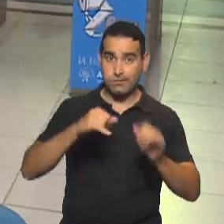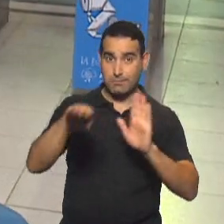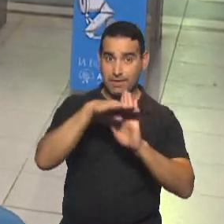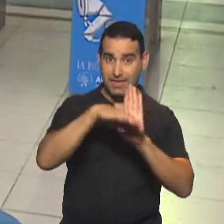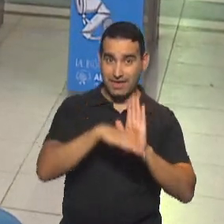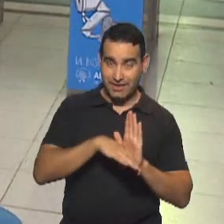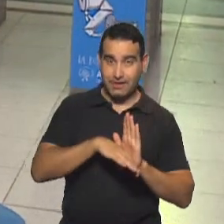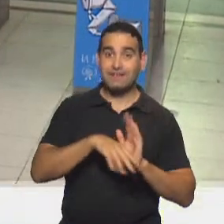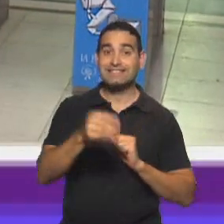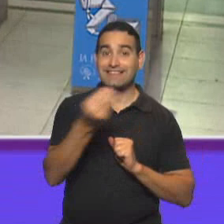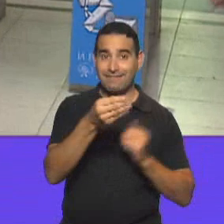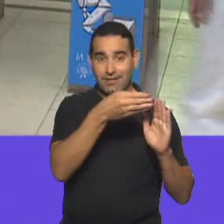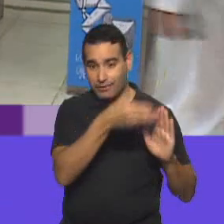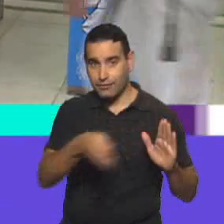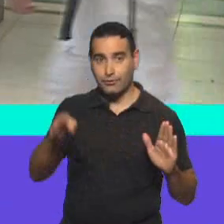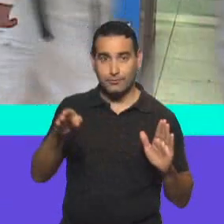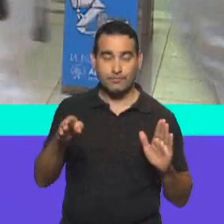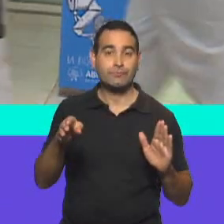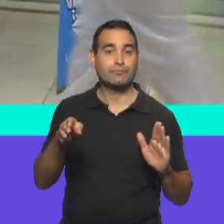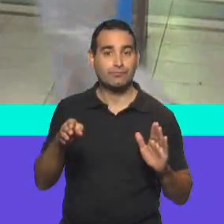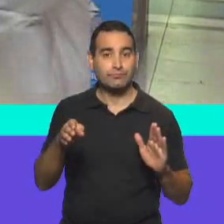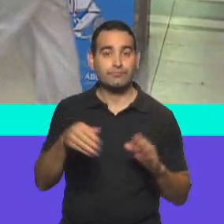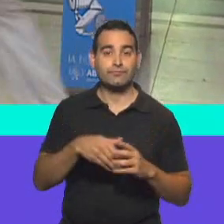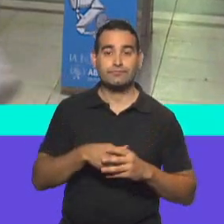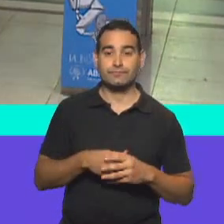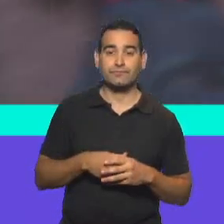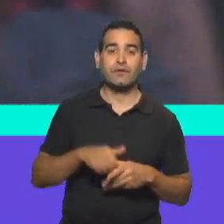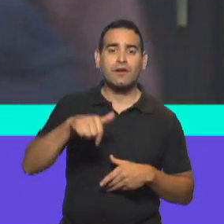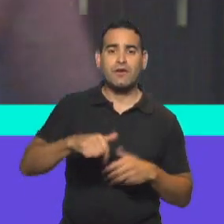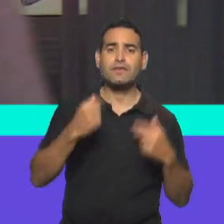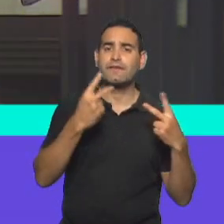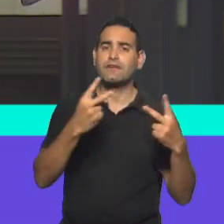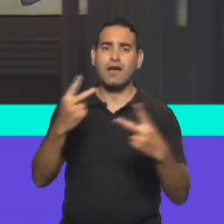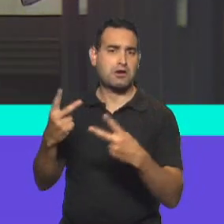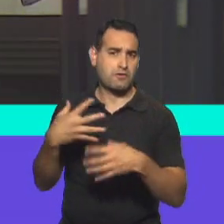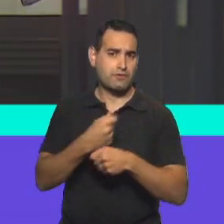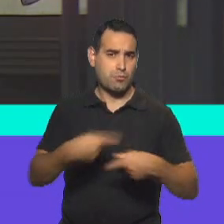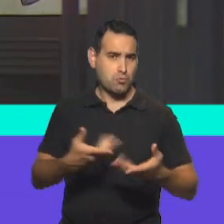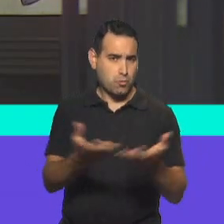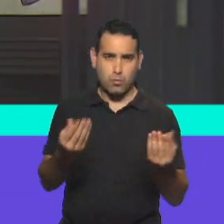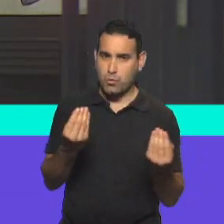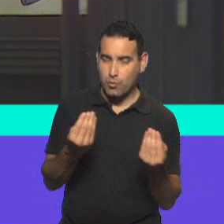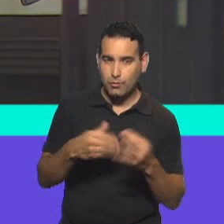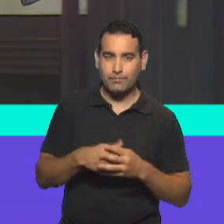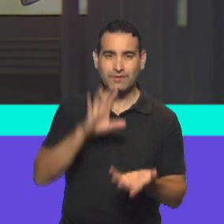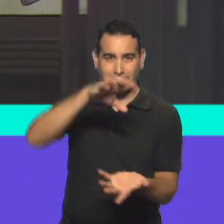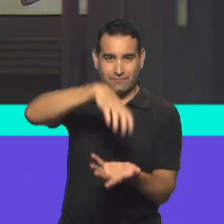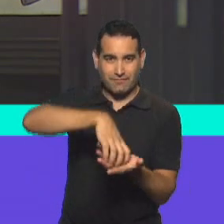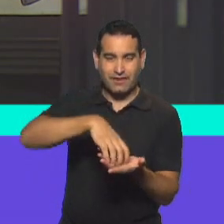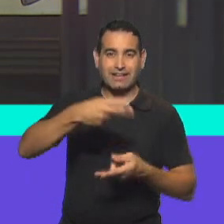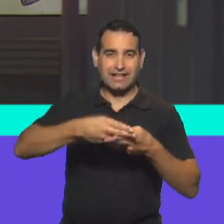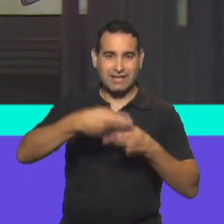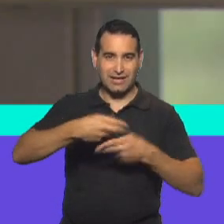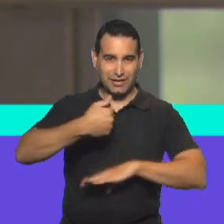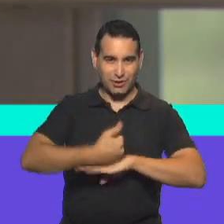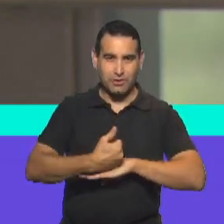regir a partir del día sábado 12 de junio, de esta manera se viaja en el transporte público. Estamos trabajando en la estación Retiro para